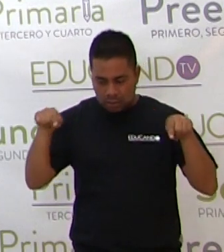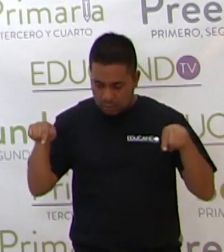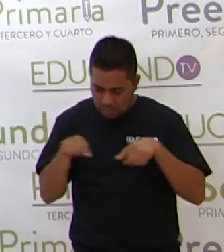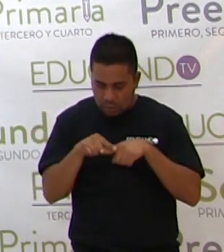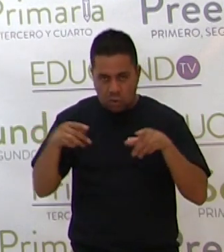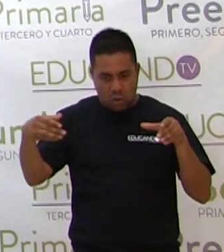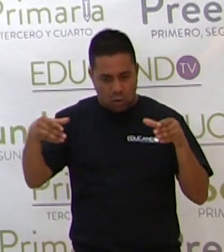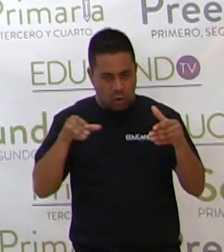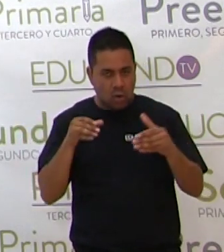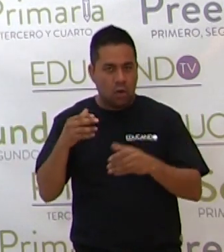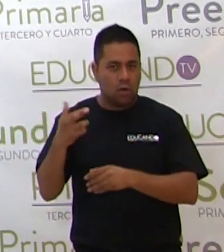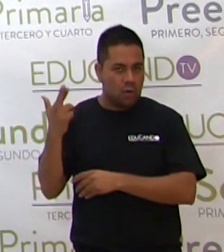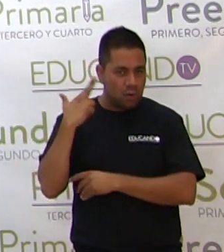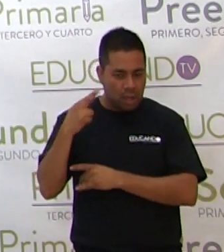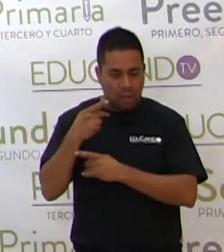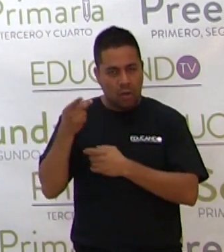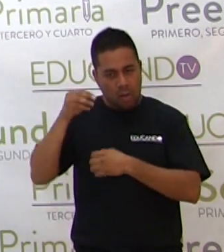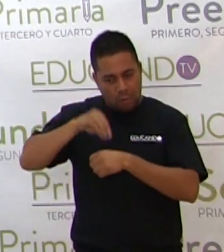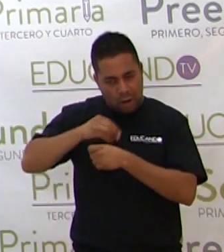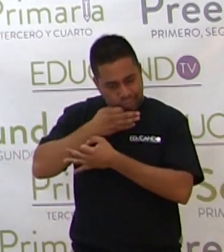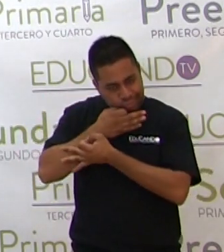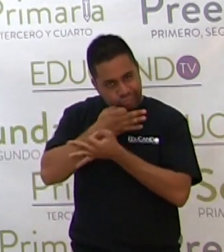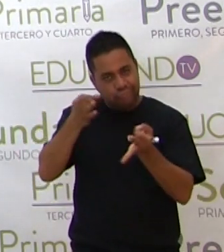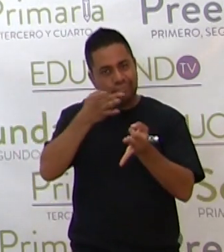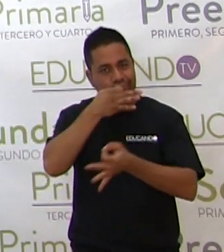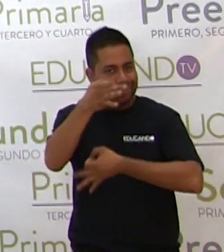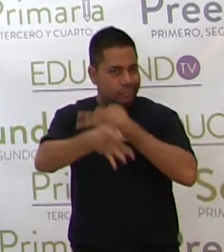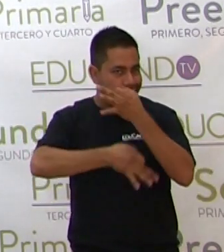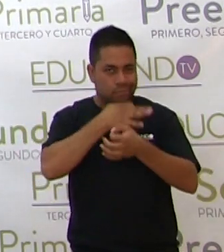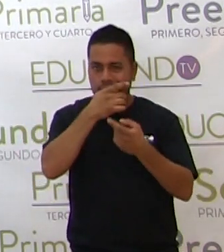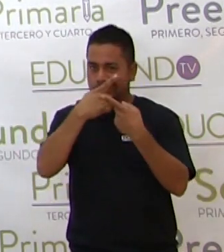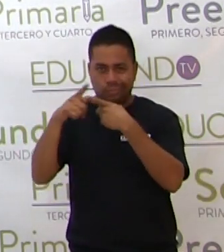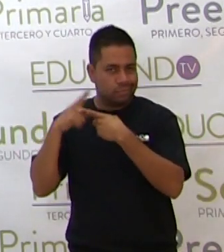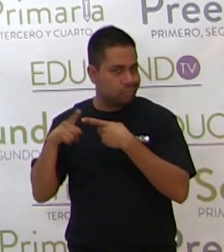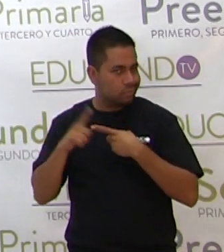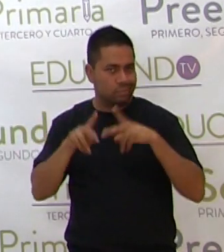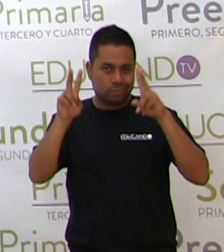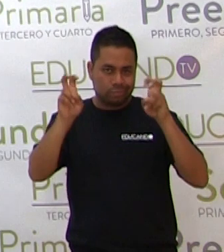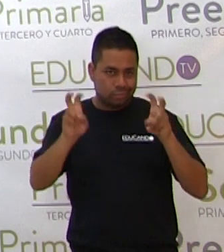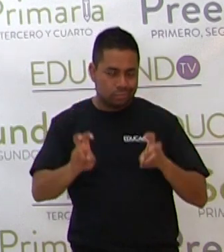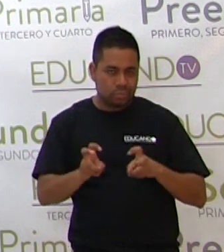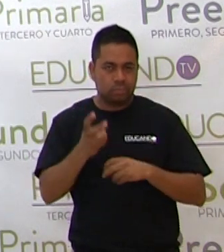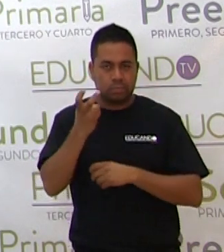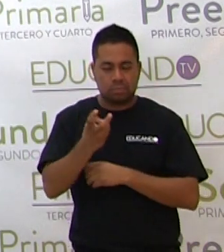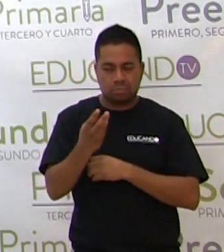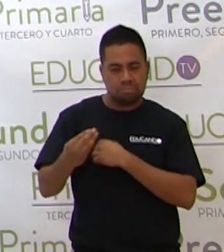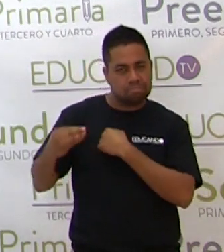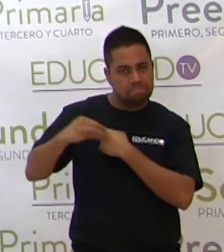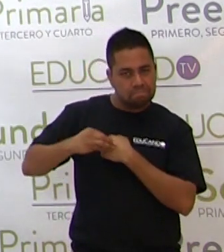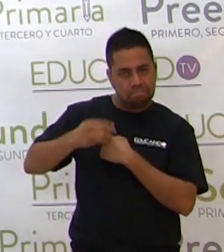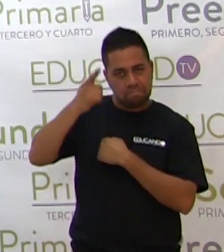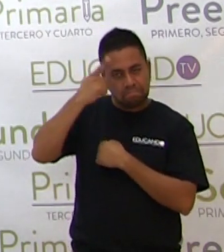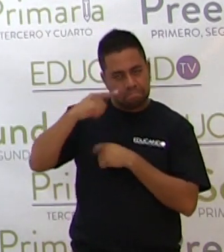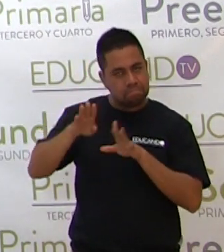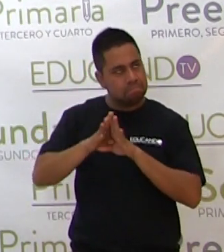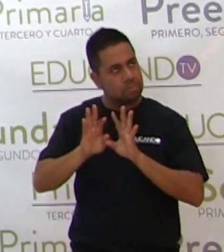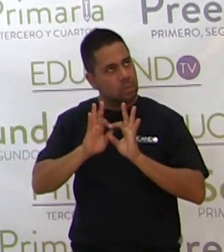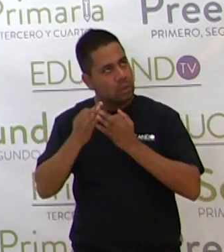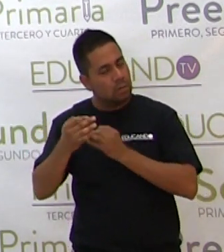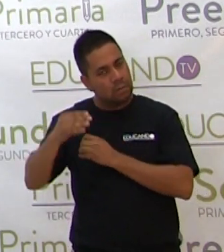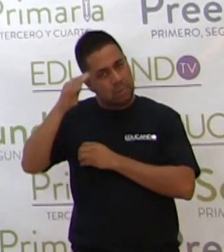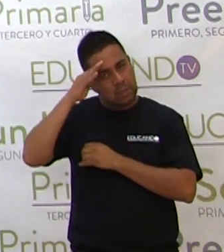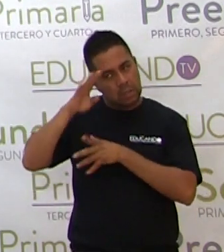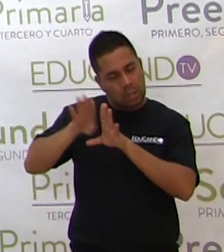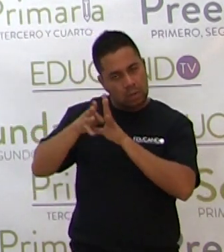todo tipo de mensajes y estos mensajes nos van condicionando nuestra forma de pensar nuestra